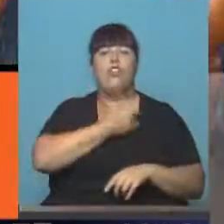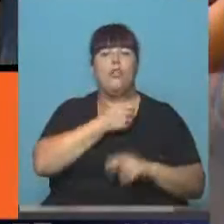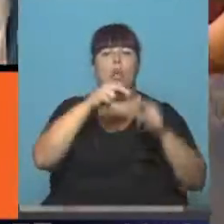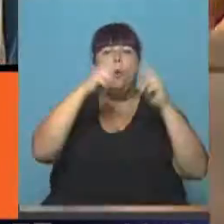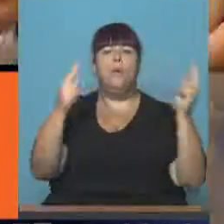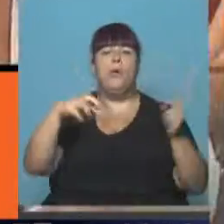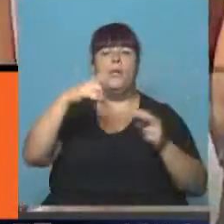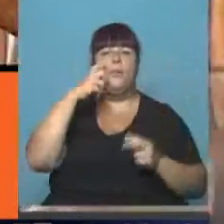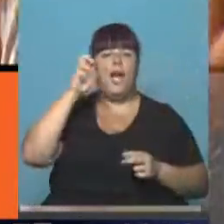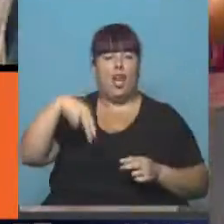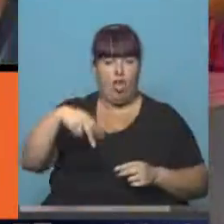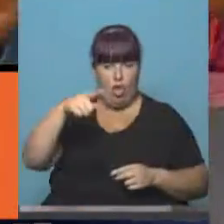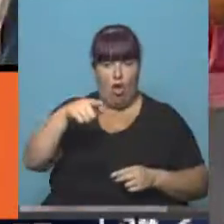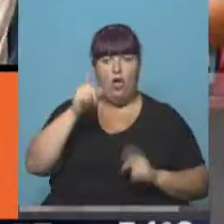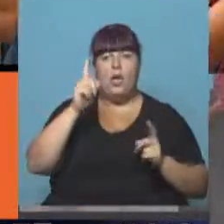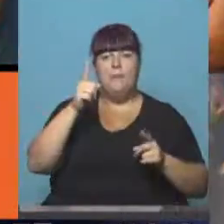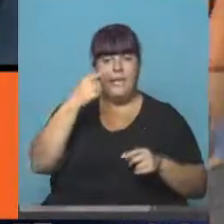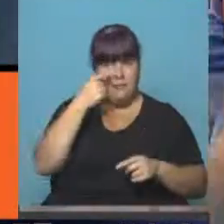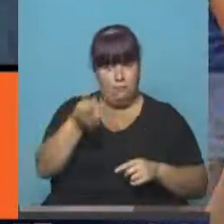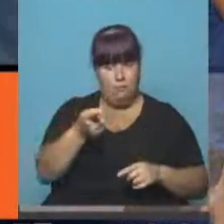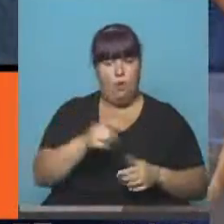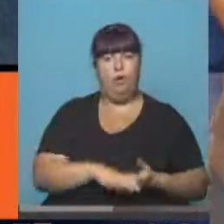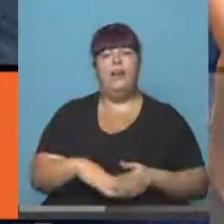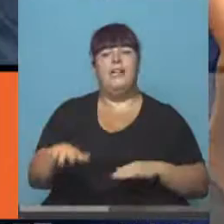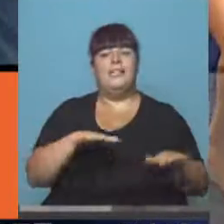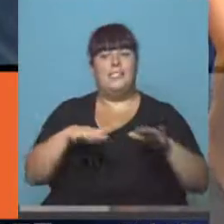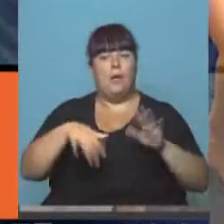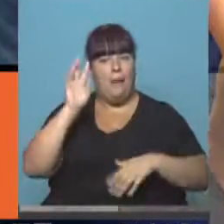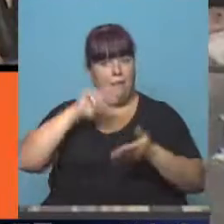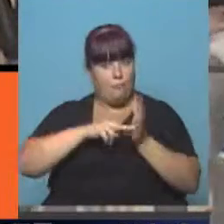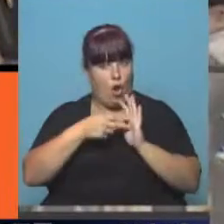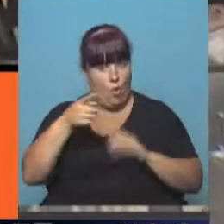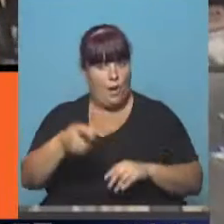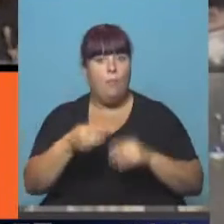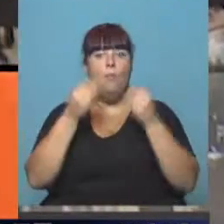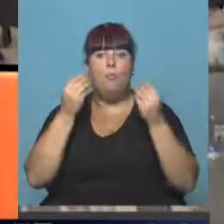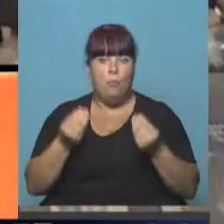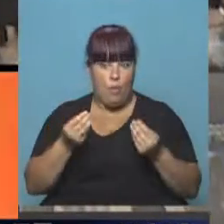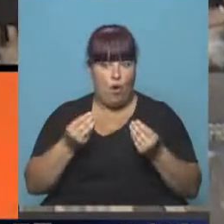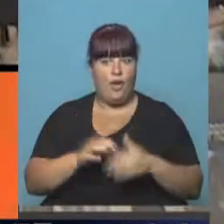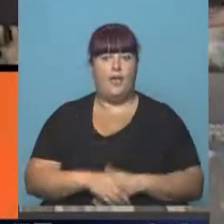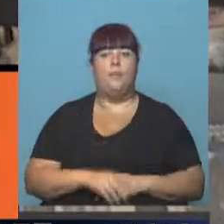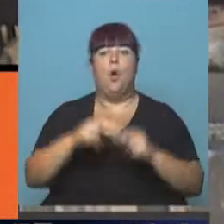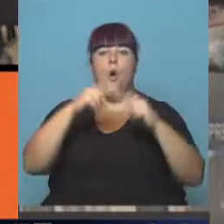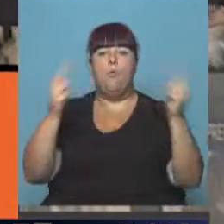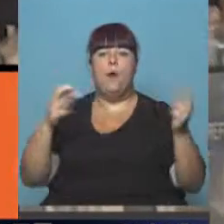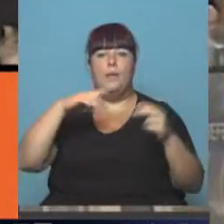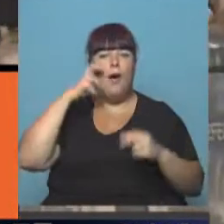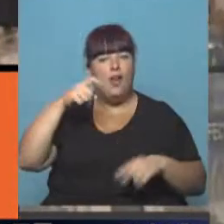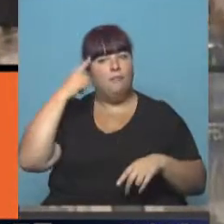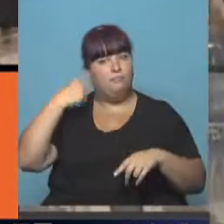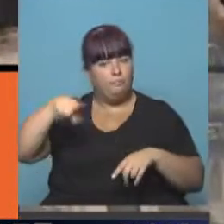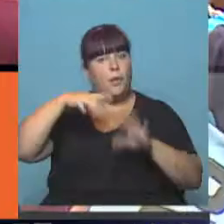puente Pueyrredón, donde se observan las situaciones de mayor tensión. ¿Por qué? Desde el puente Pueyrredón tenían